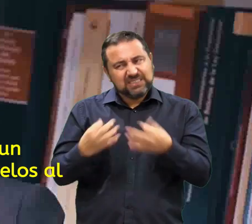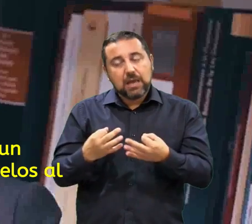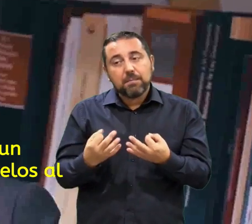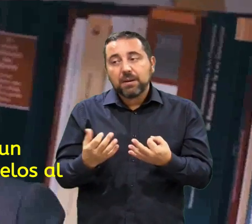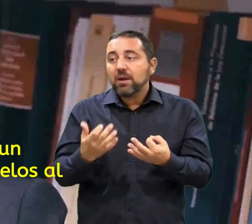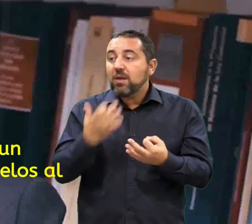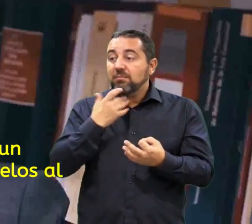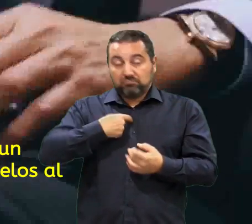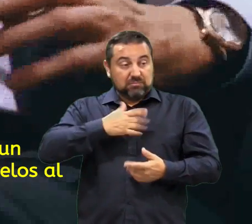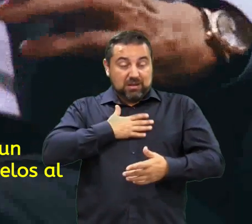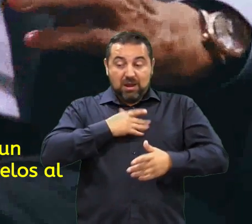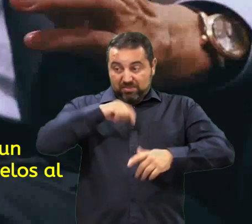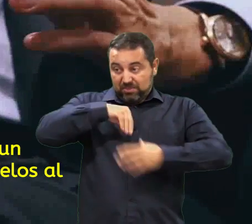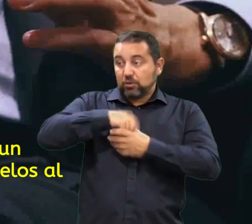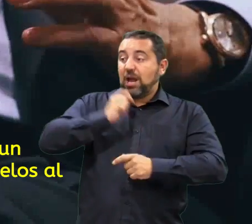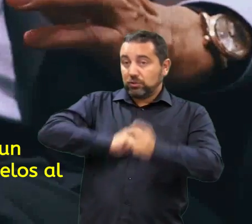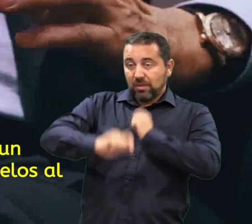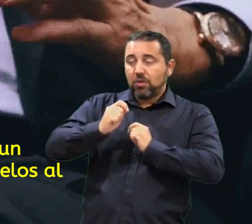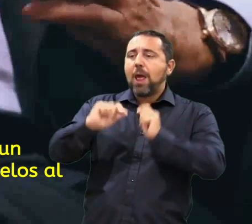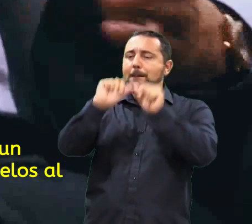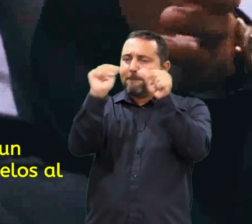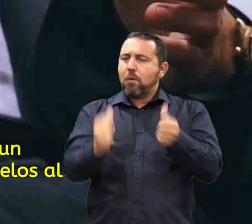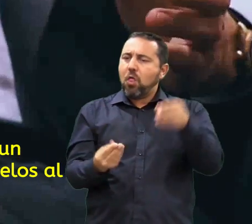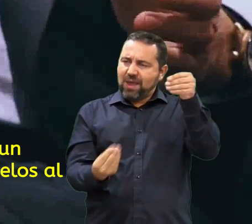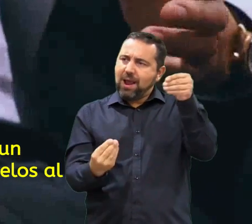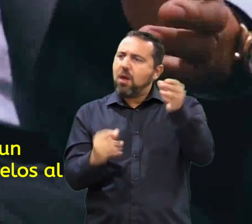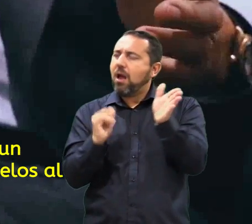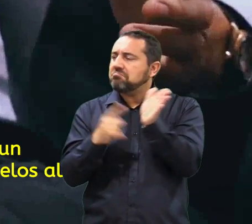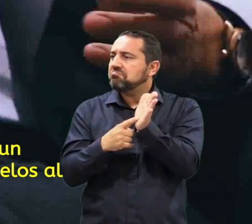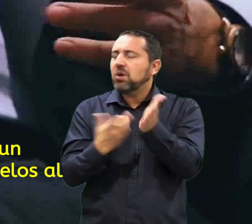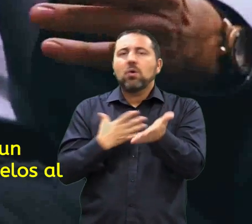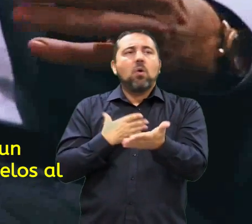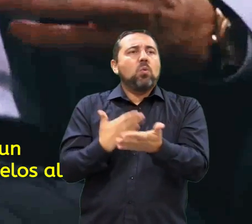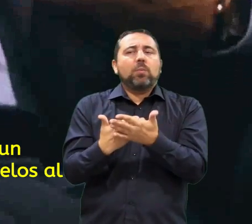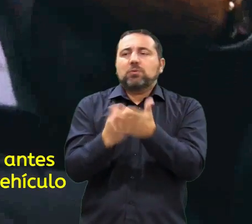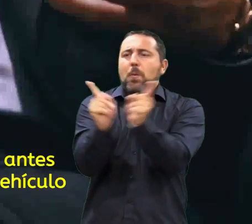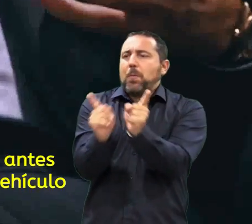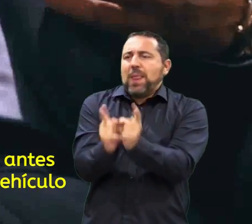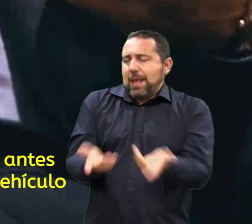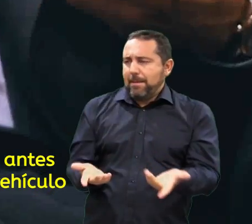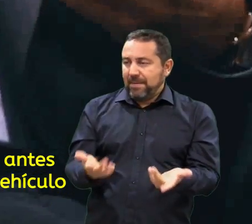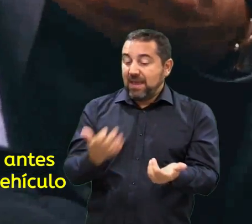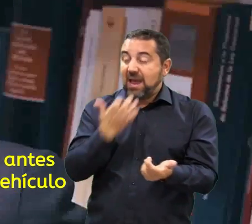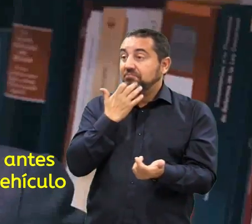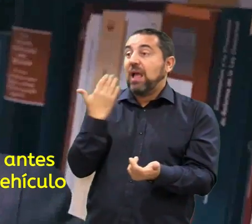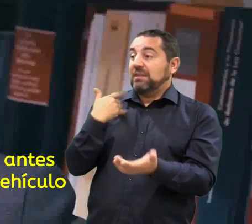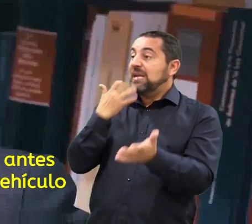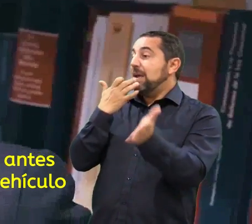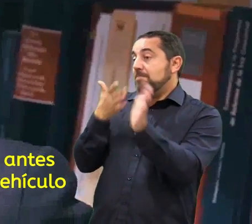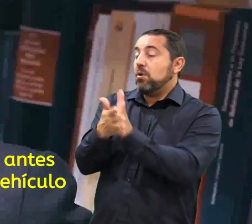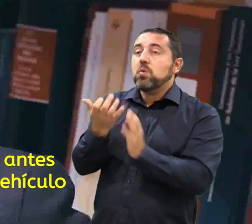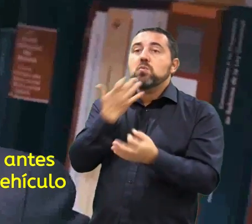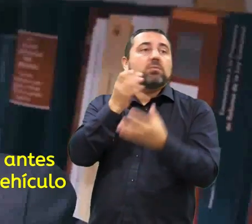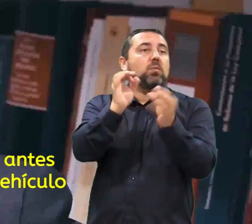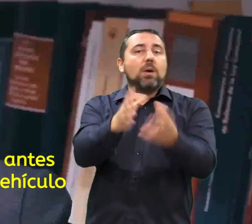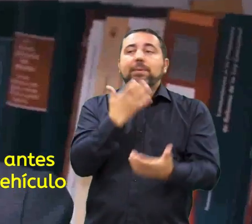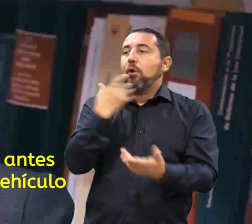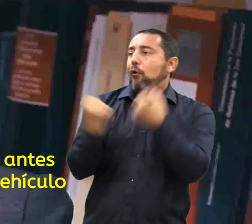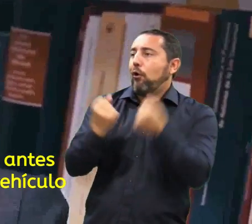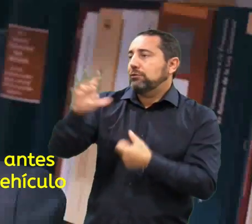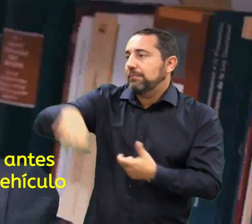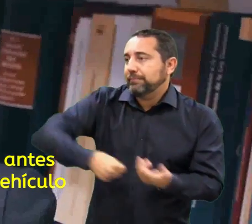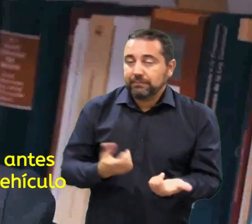contrato, un documento, y en la asociación tenemos modelos al efecto, ¿no? Un documento breve, pues como el que se hace, antes ponía el